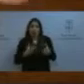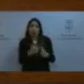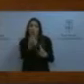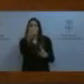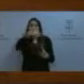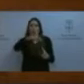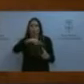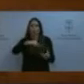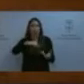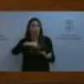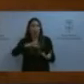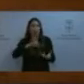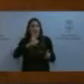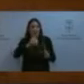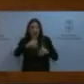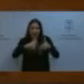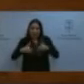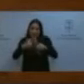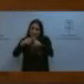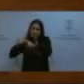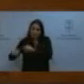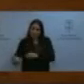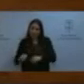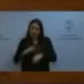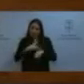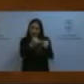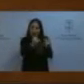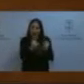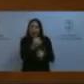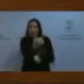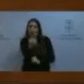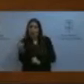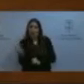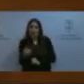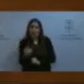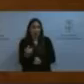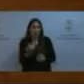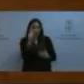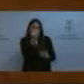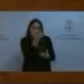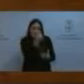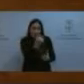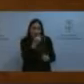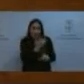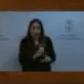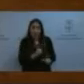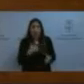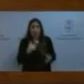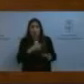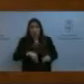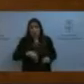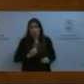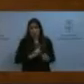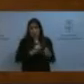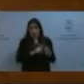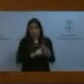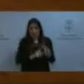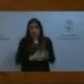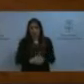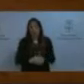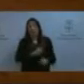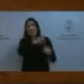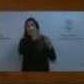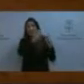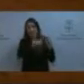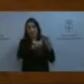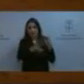saco y son demandas distintas para cada concejo. Insisto que no lo han entendido y no puedo admitirlo. La